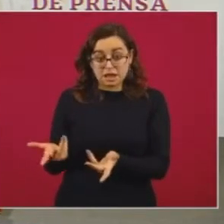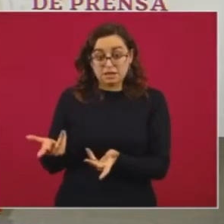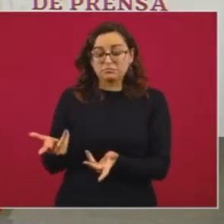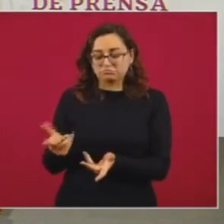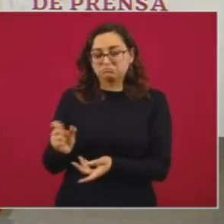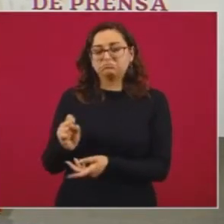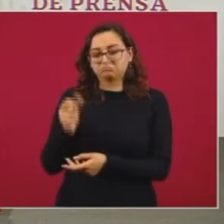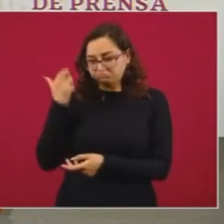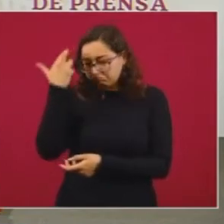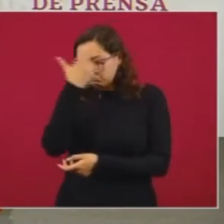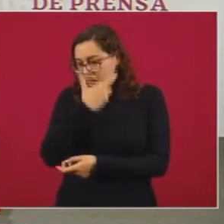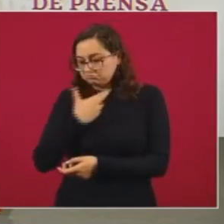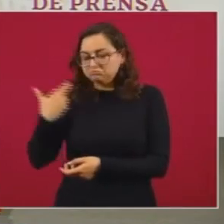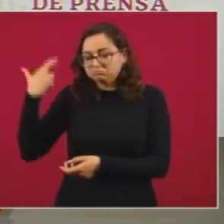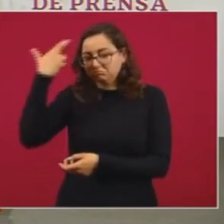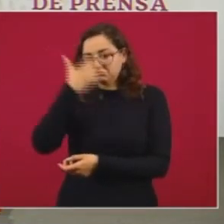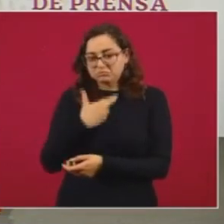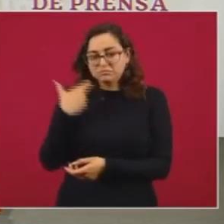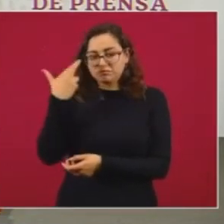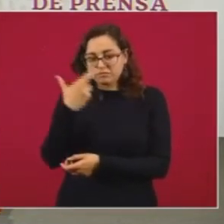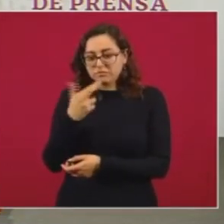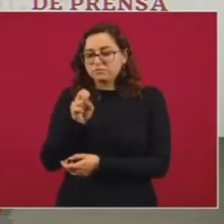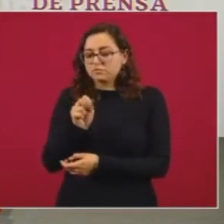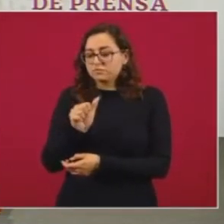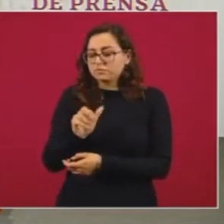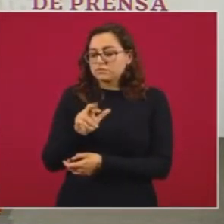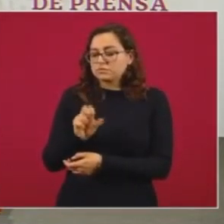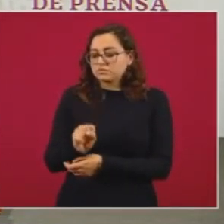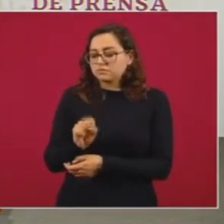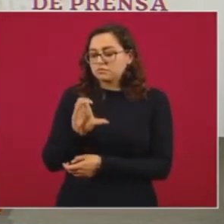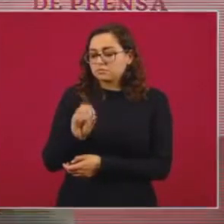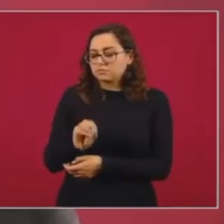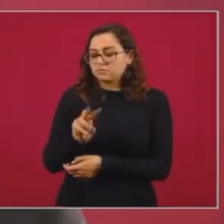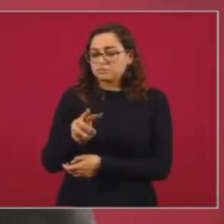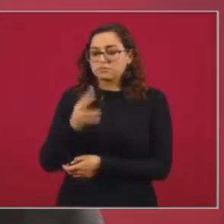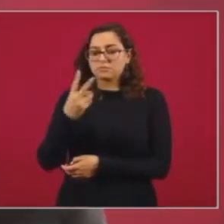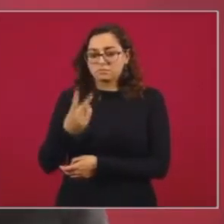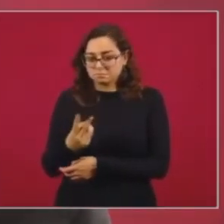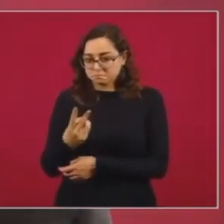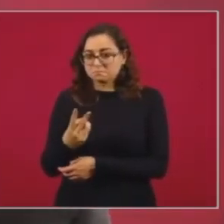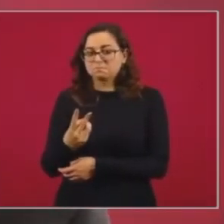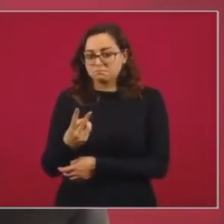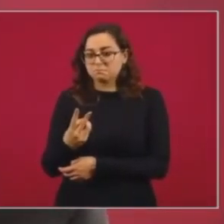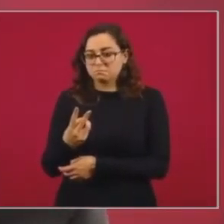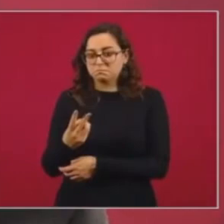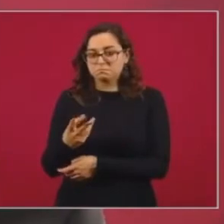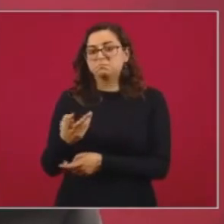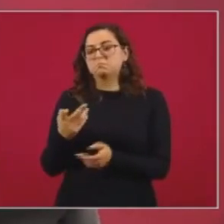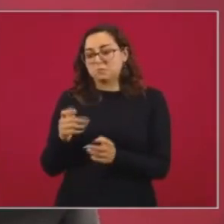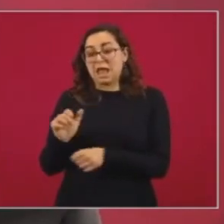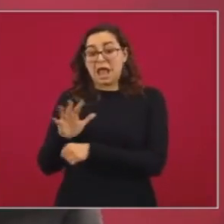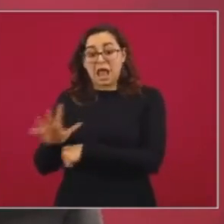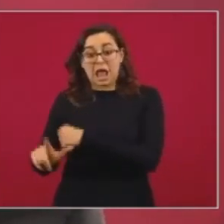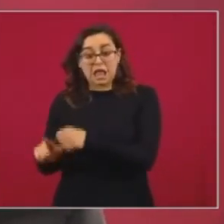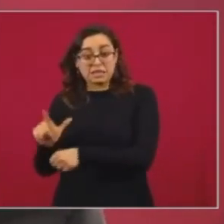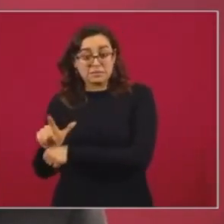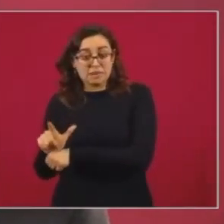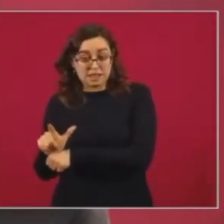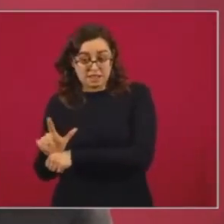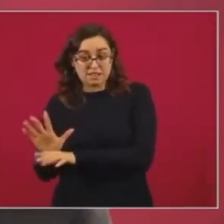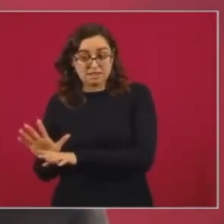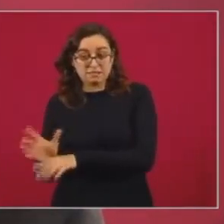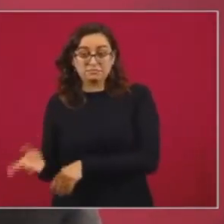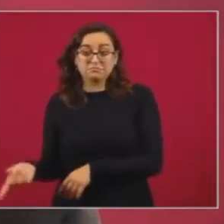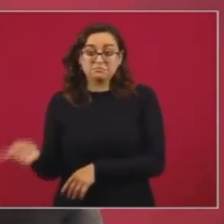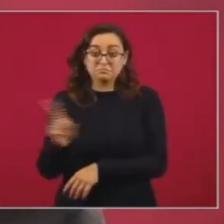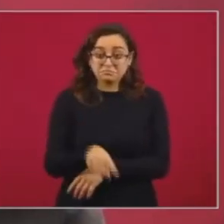se ha evaluado contra el SARS-CoV-2, pero todavía ni siquiera hay fase clínica 1, 2 y